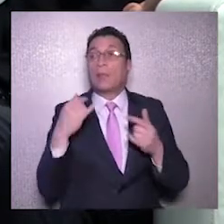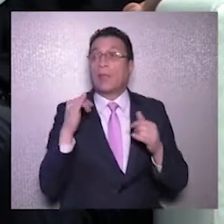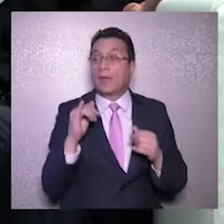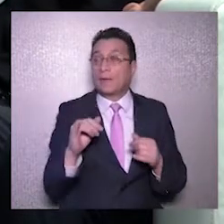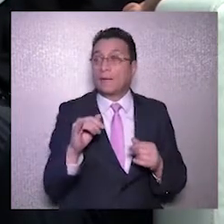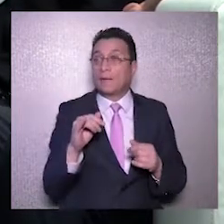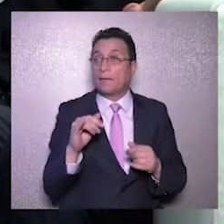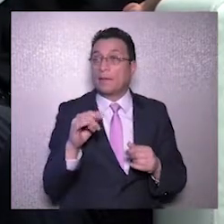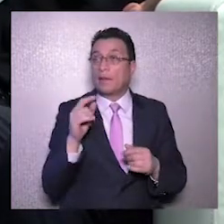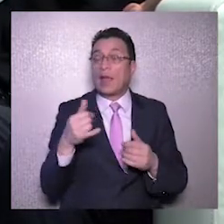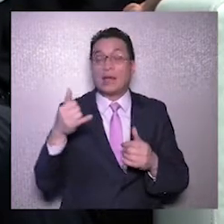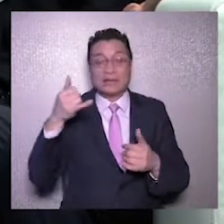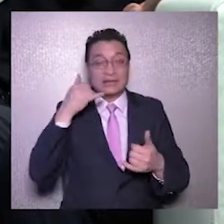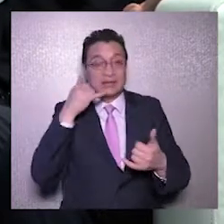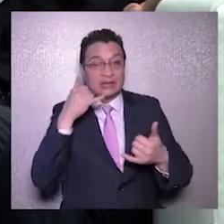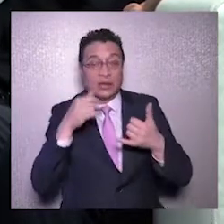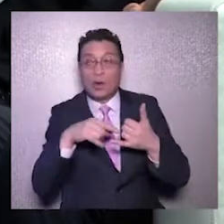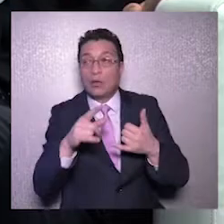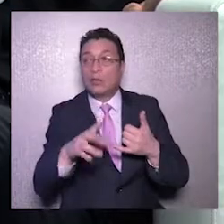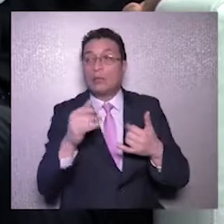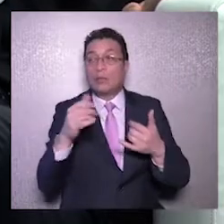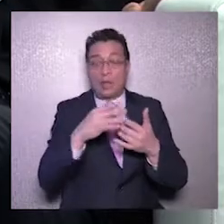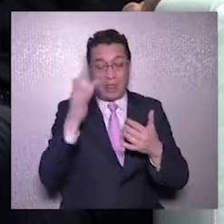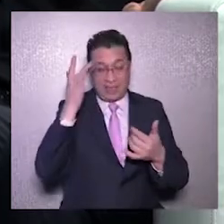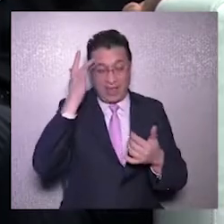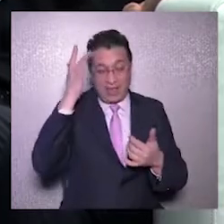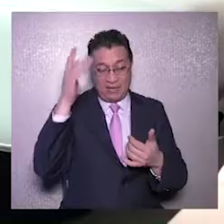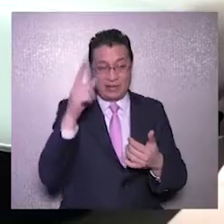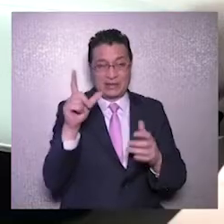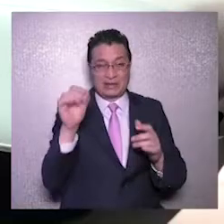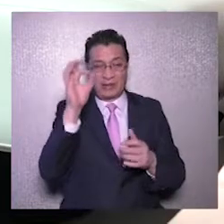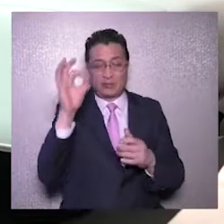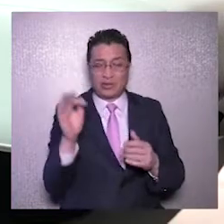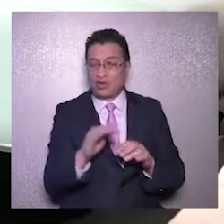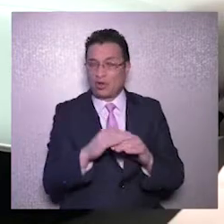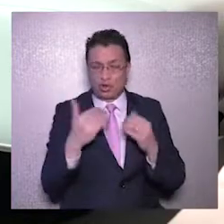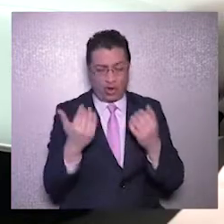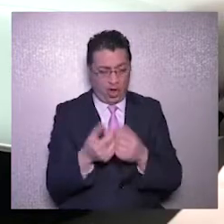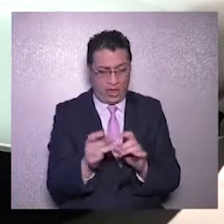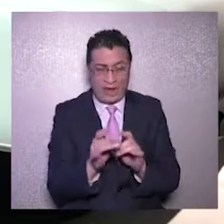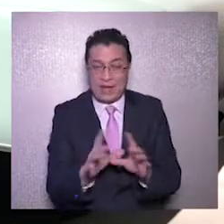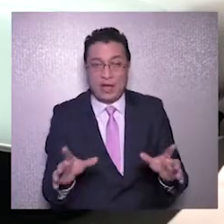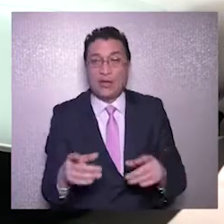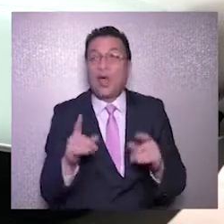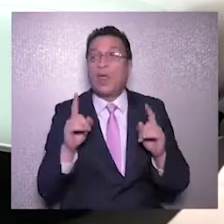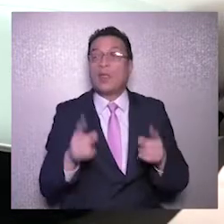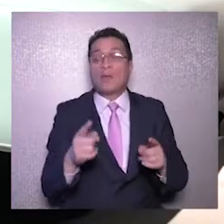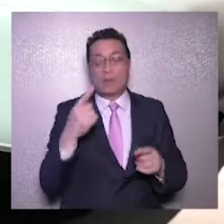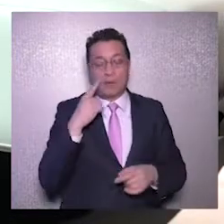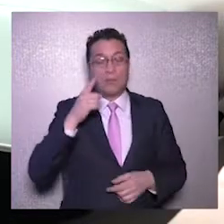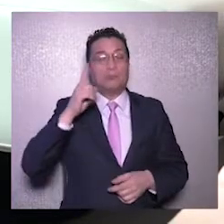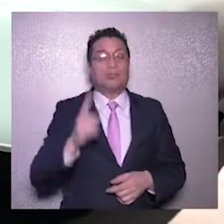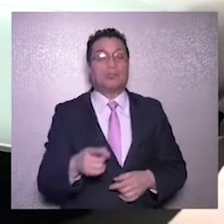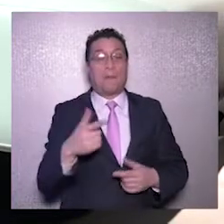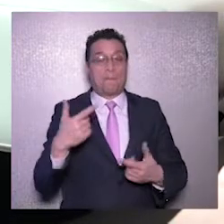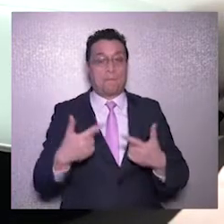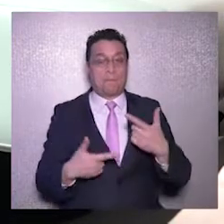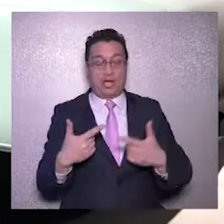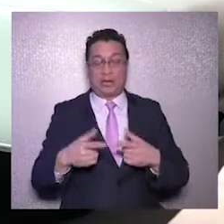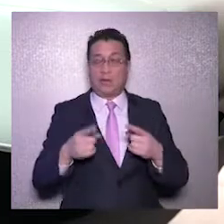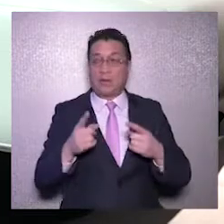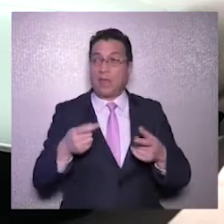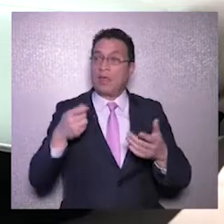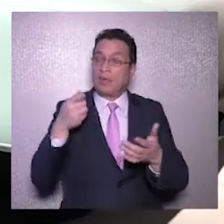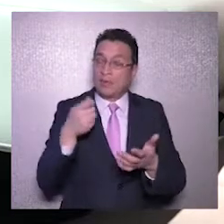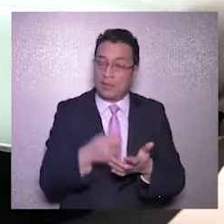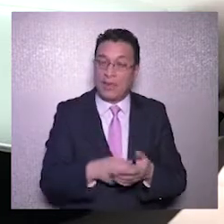El de los celulares, el 70% son teléfonos inteligentes. O sea, está todo hecho. Es cosa de llegar y tomar una decisión política, financiera,